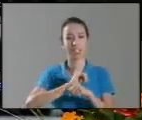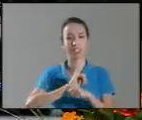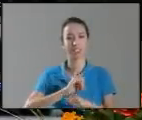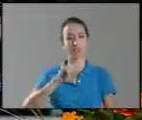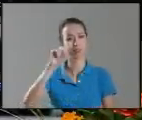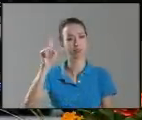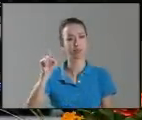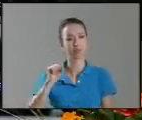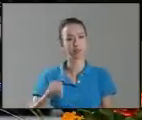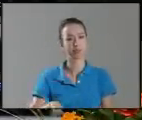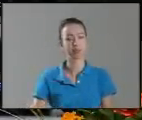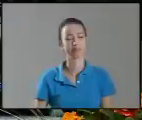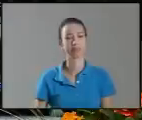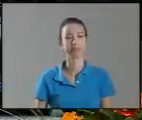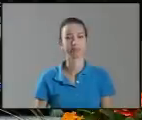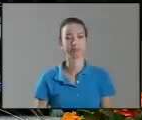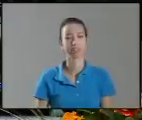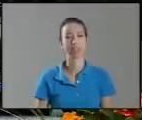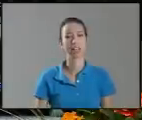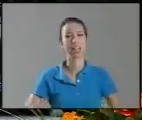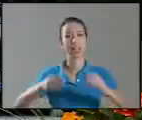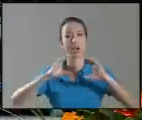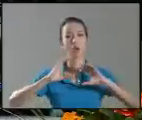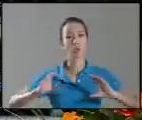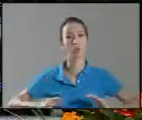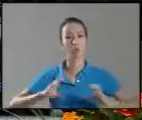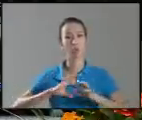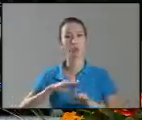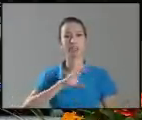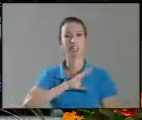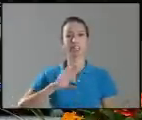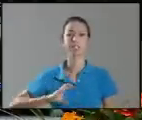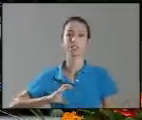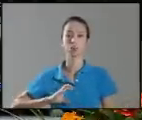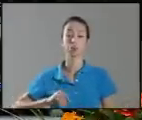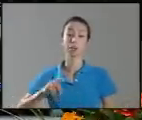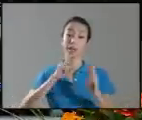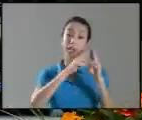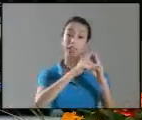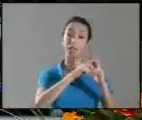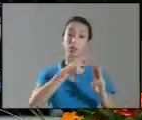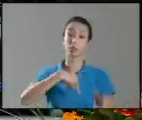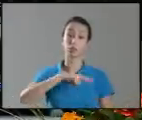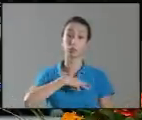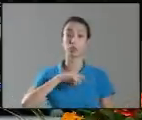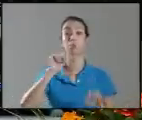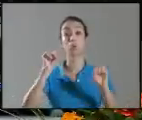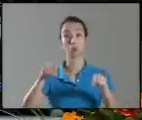En la iglesia. ¿Por qué vas a hablar mal de la iglesia?